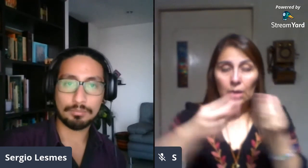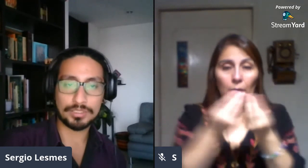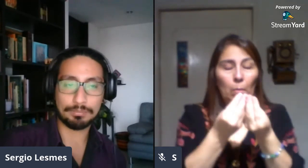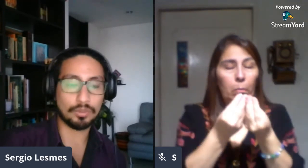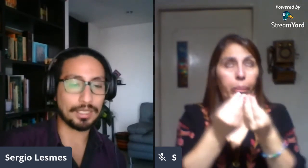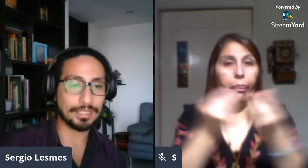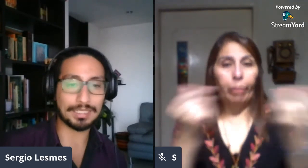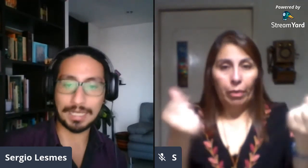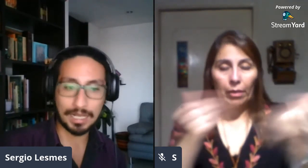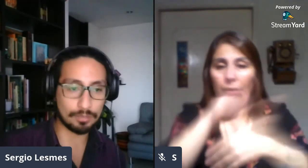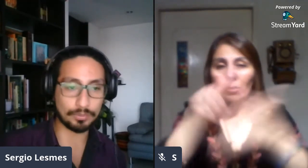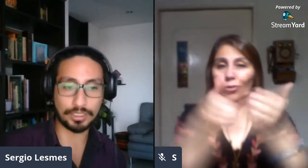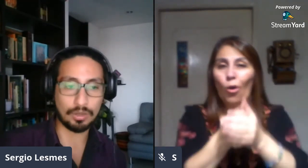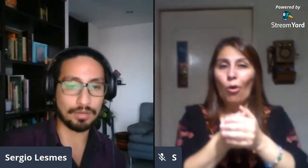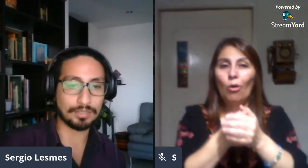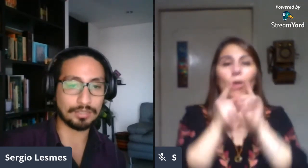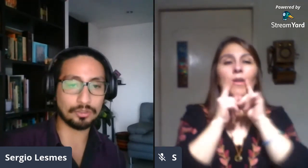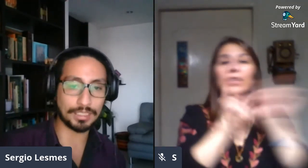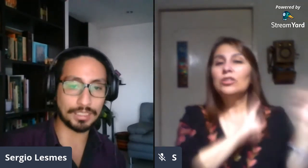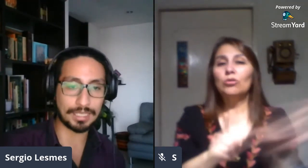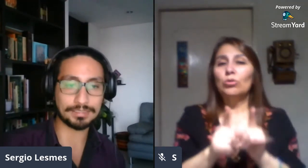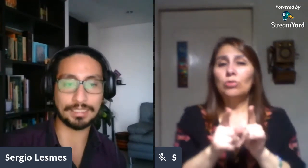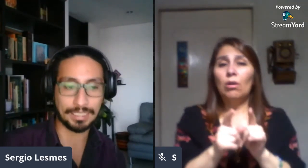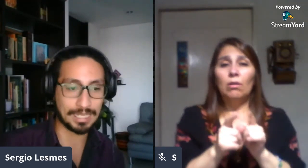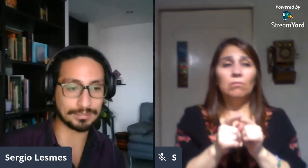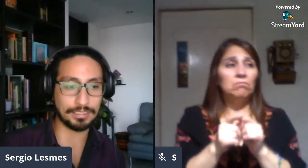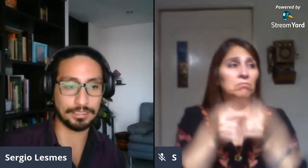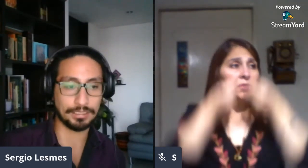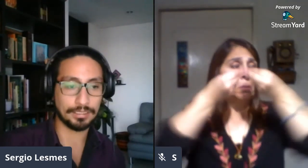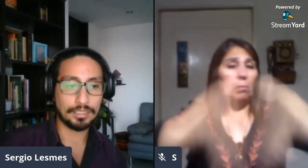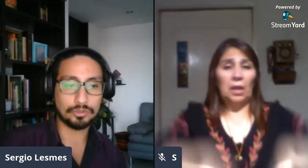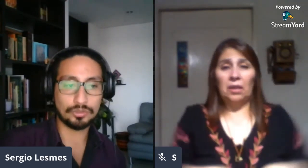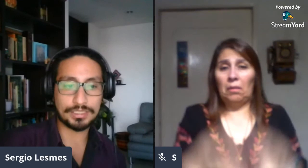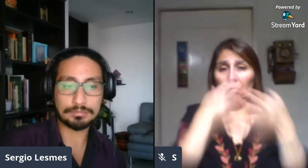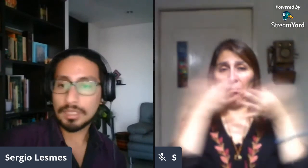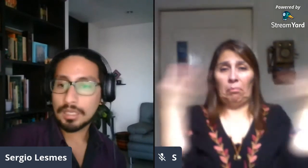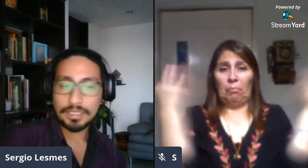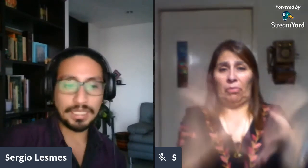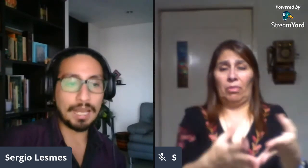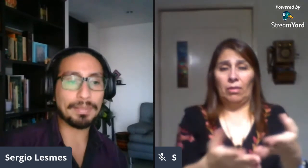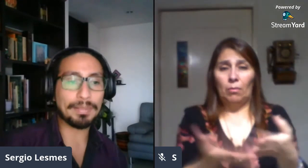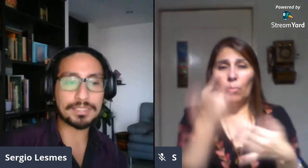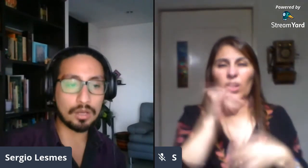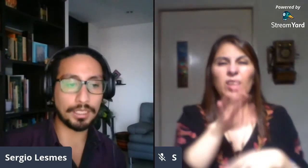políticas, pues se podrán ir al carajo porque no habrán dónde darlas ni quién las dé. Entonces,